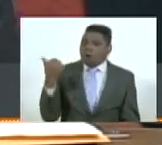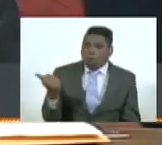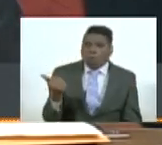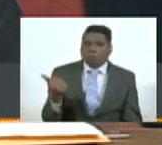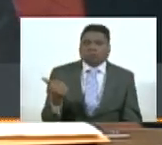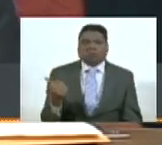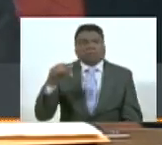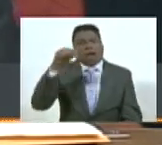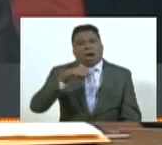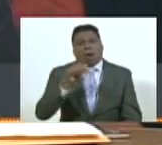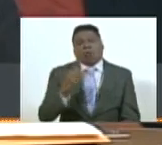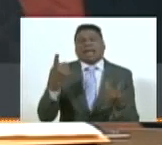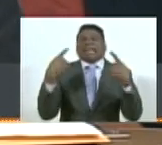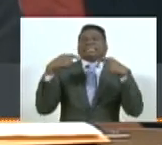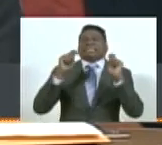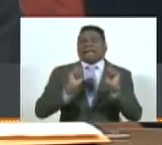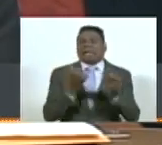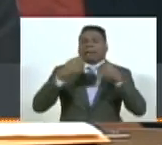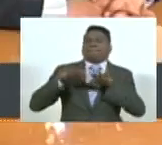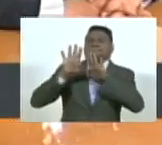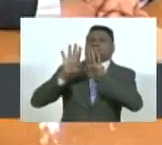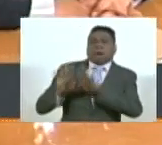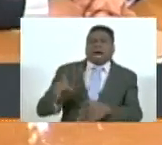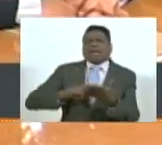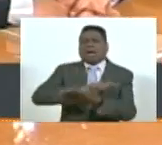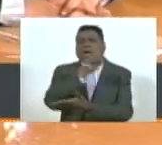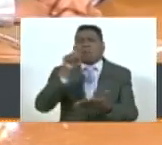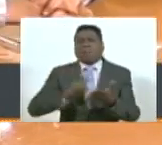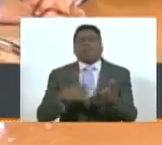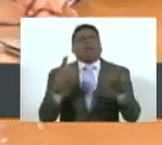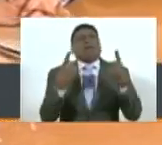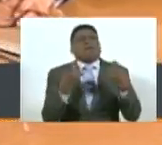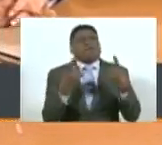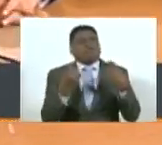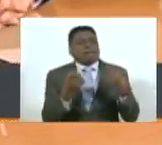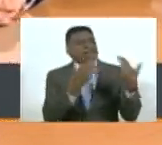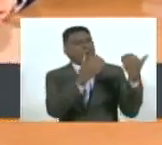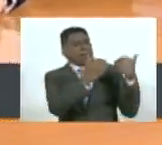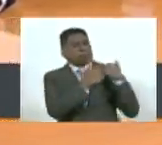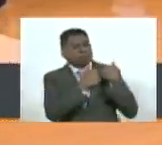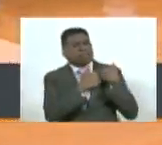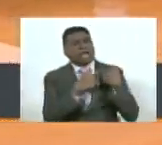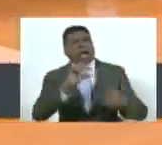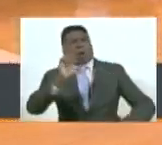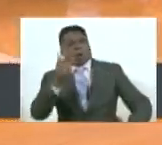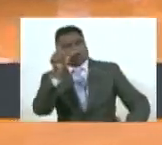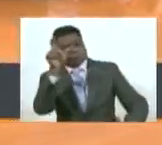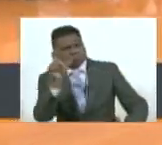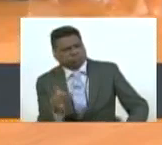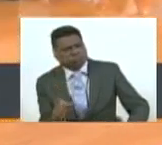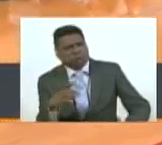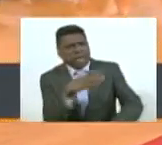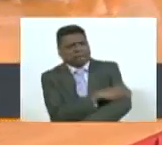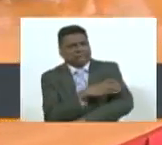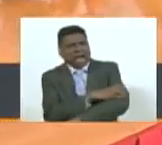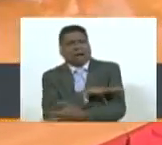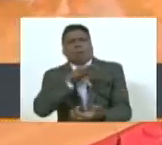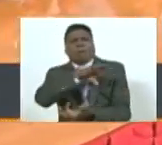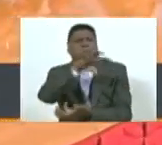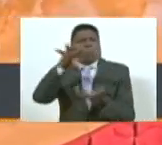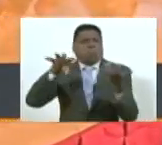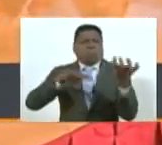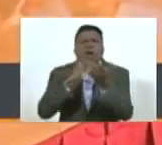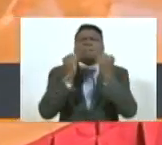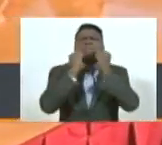para intentar frenar la irresponsable e indolente decisión de mantener un clima de violencia,